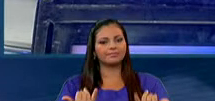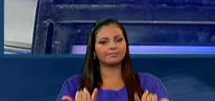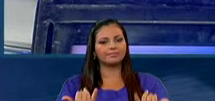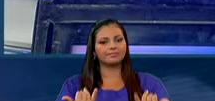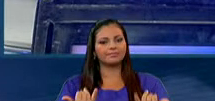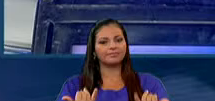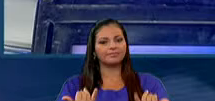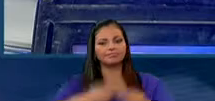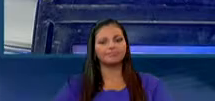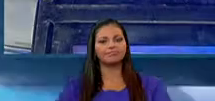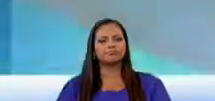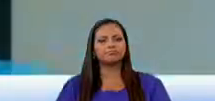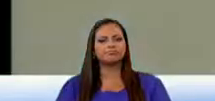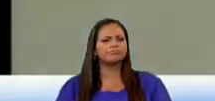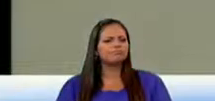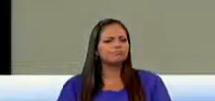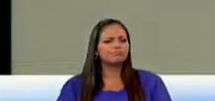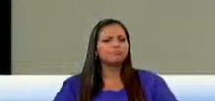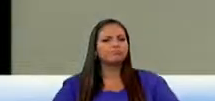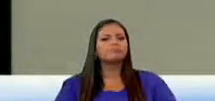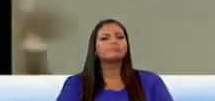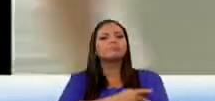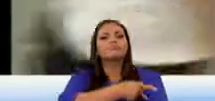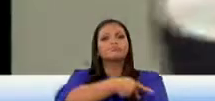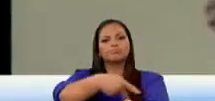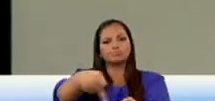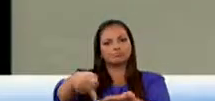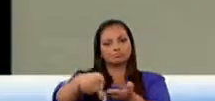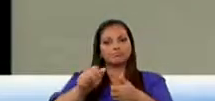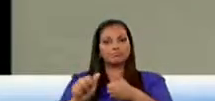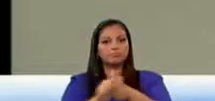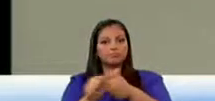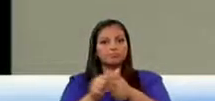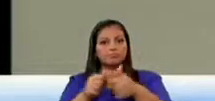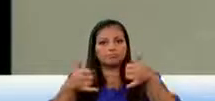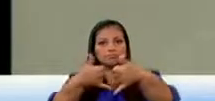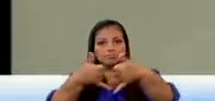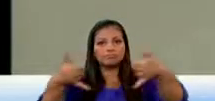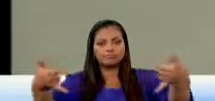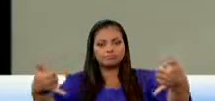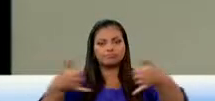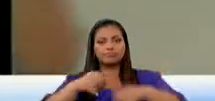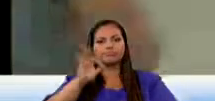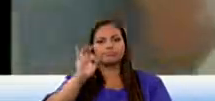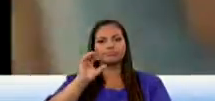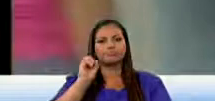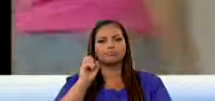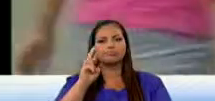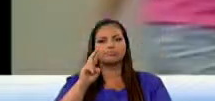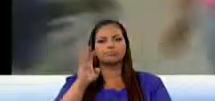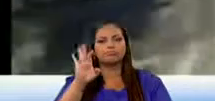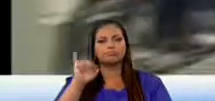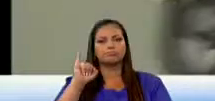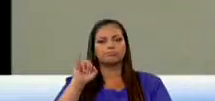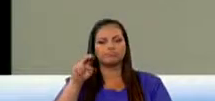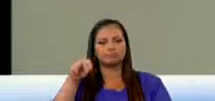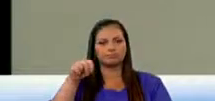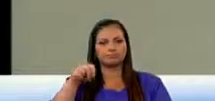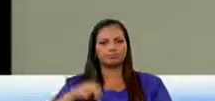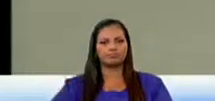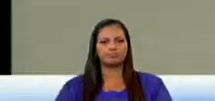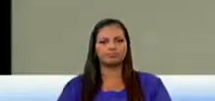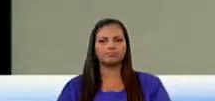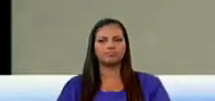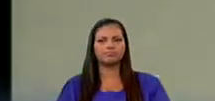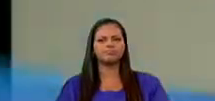Estamos desde la vía perimetral, junto al sector del Fortín, estamos en el acceso como referencia, junto también a un centro comercial.